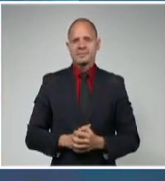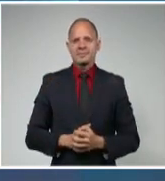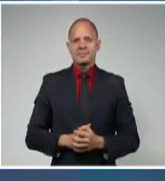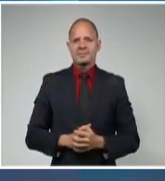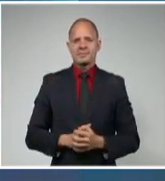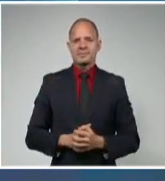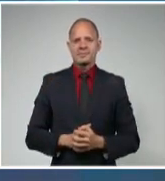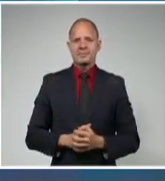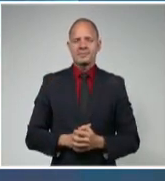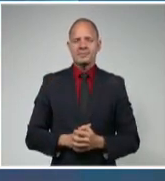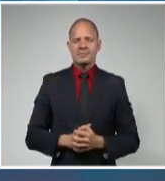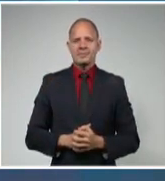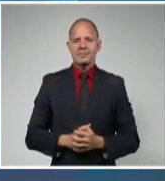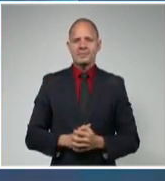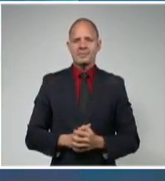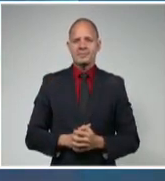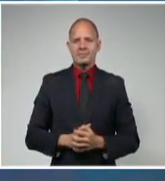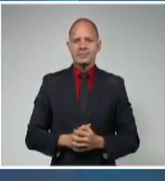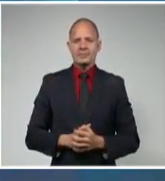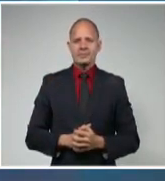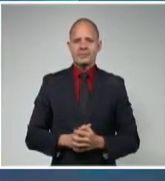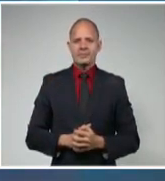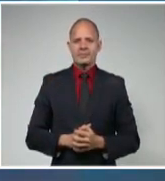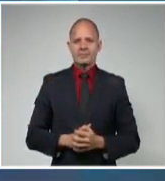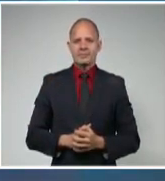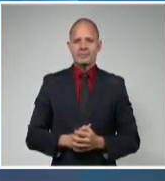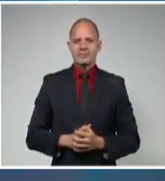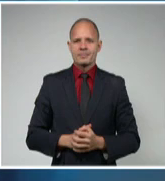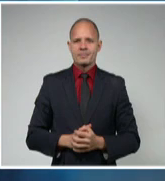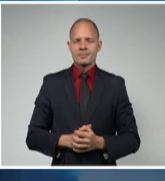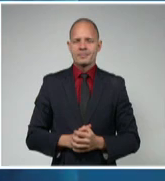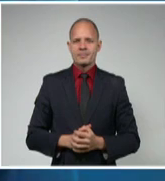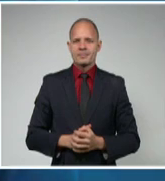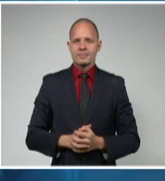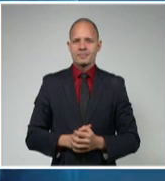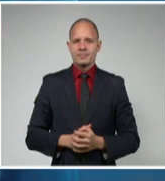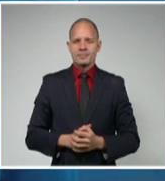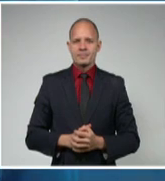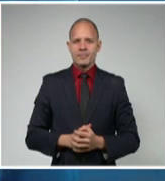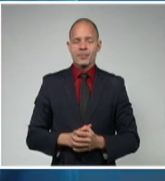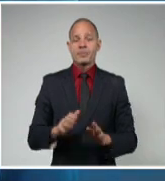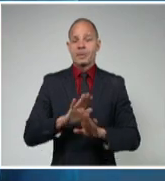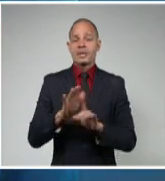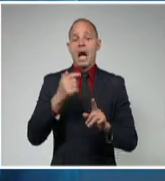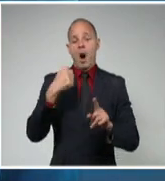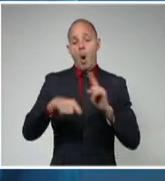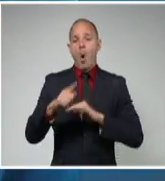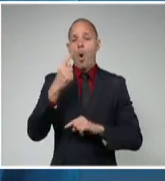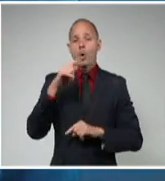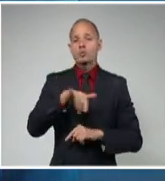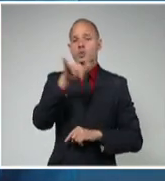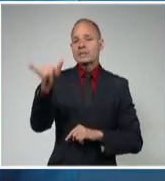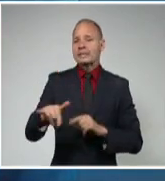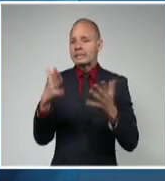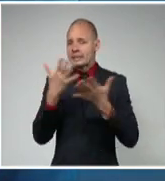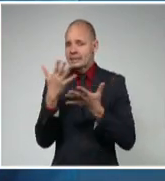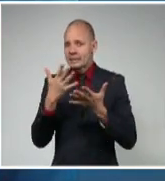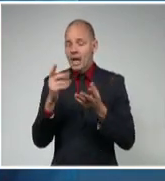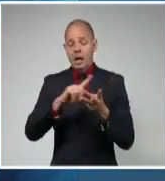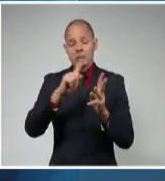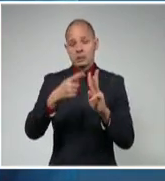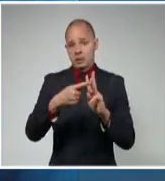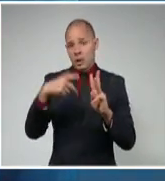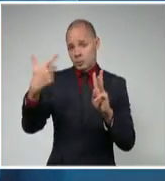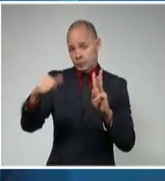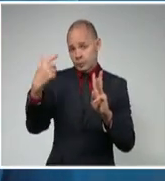Vera, en 89 kilogramos. Y Juan Colombier, en 109 kilogramos. También harán el viaje a la base de entrenamiento 3 entrenadores y